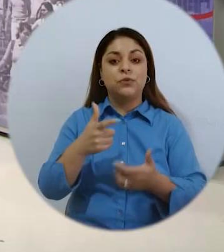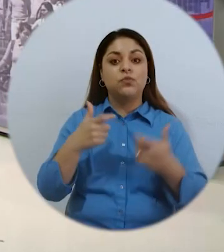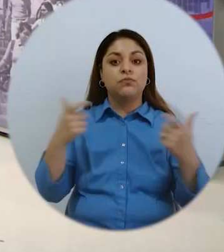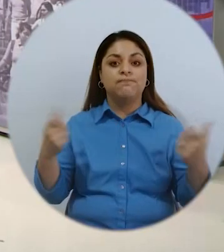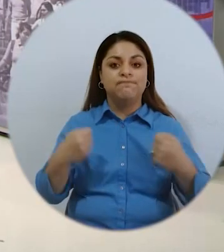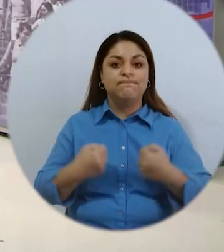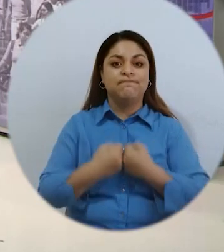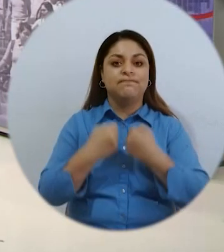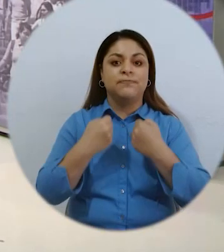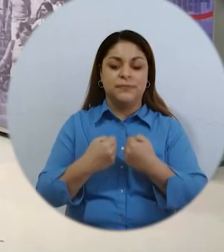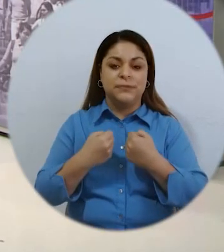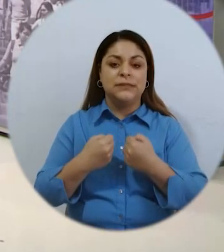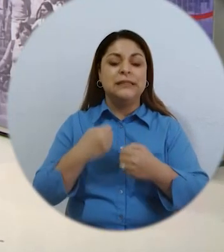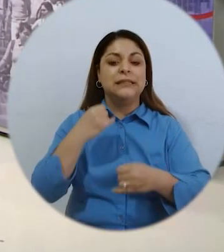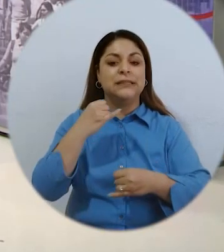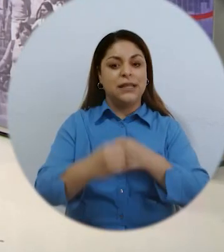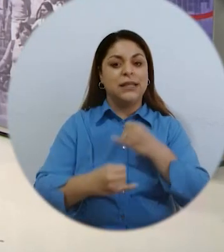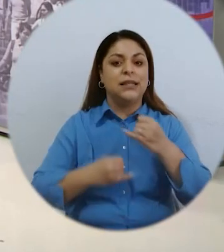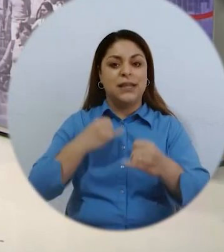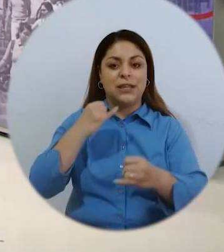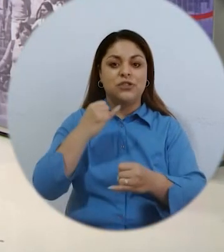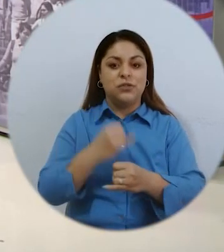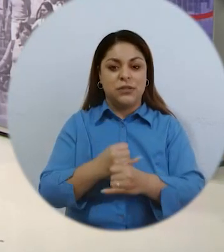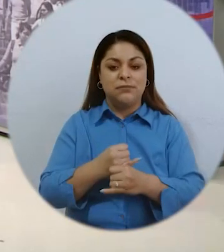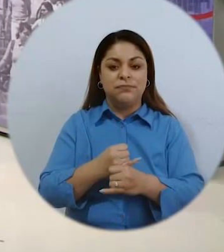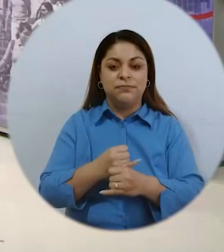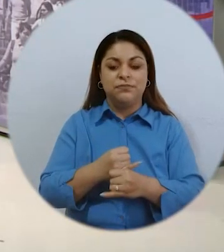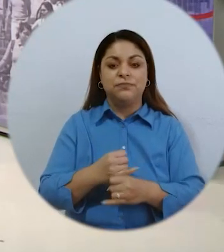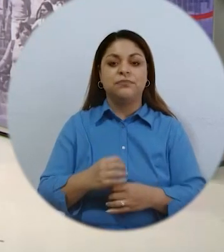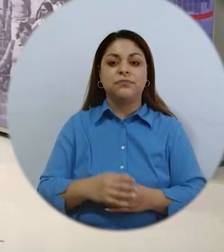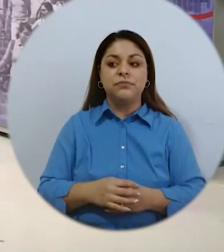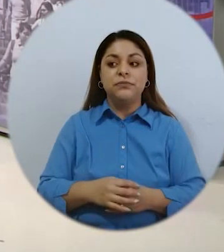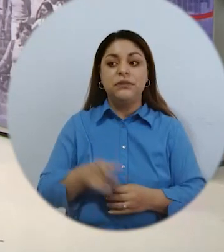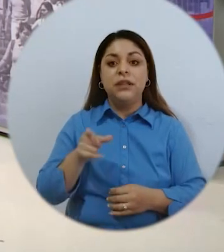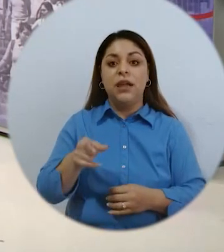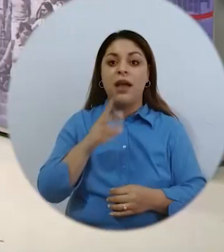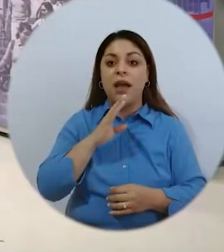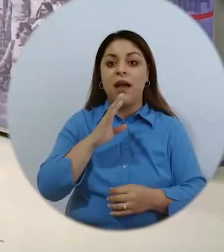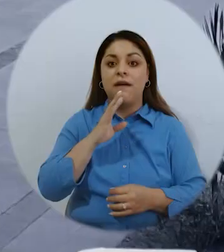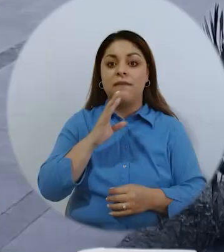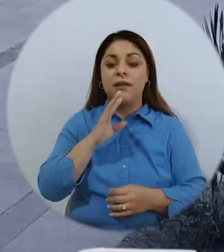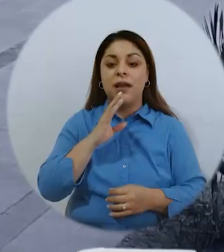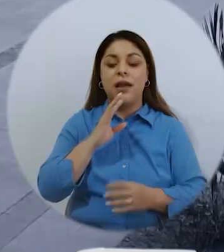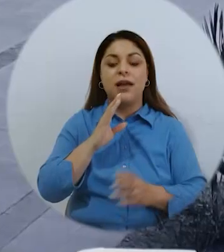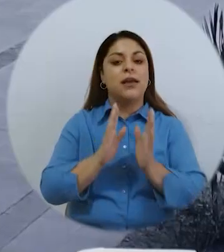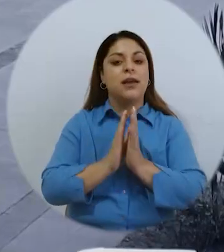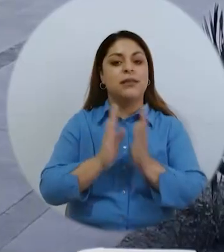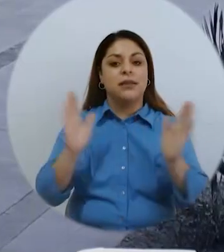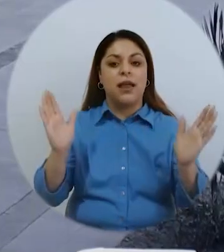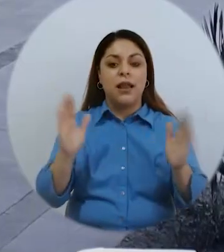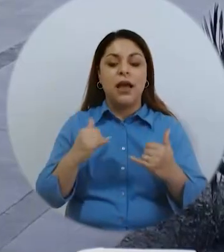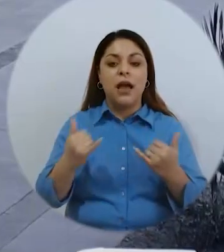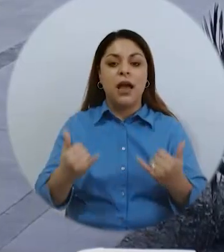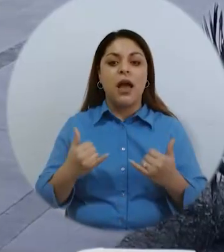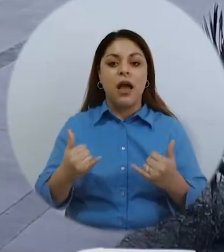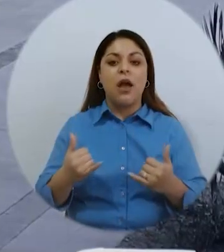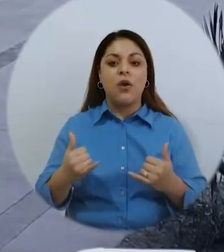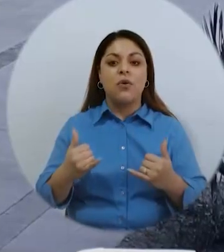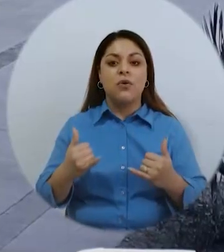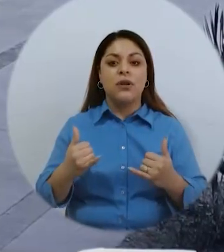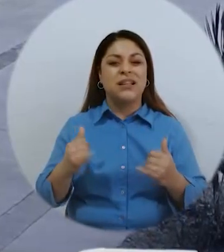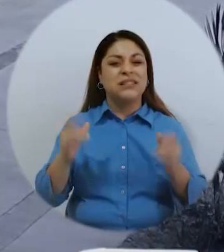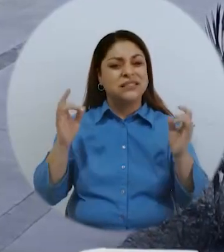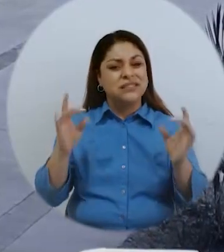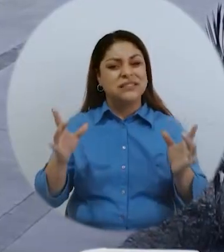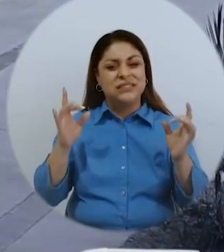es el gran reto a nivel internacional. De hecho, creo que es en términos generales. Estamos en una crisis